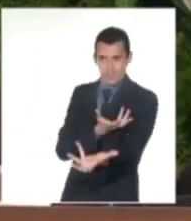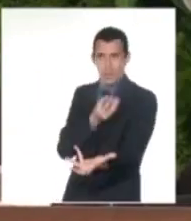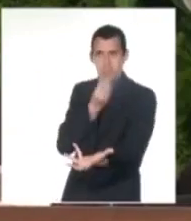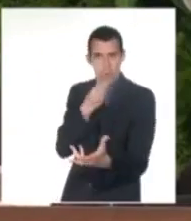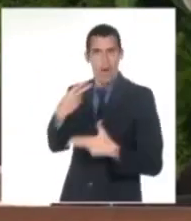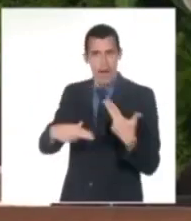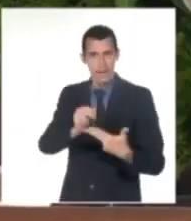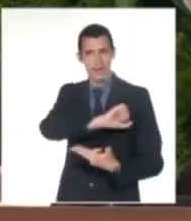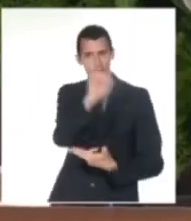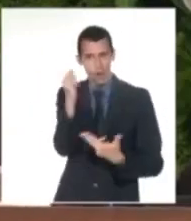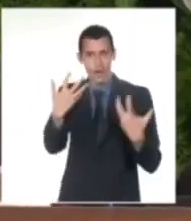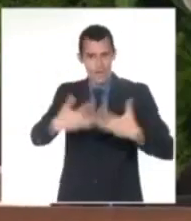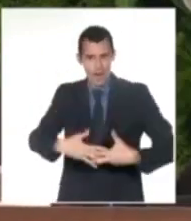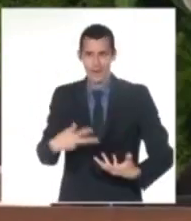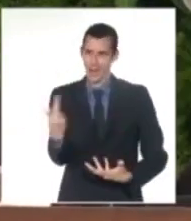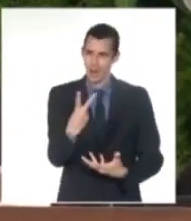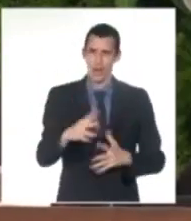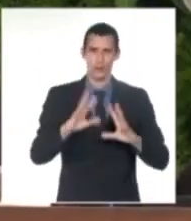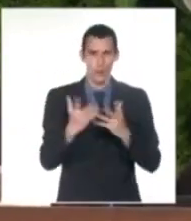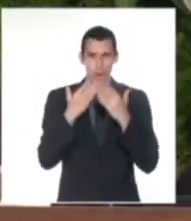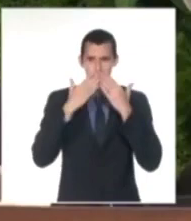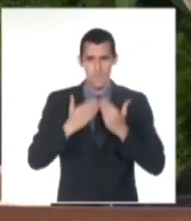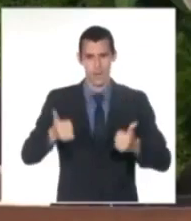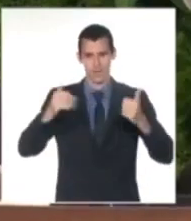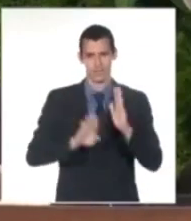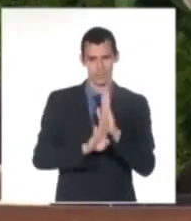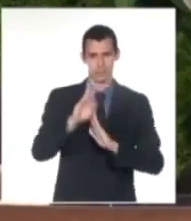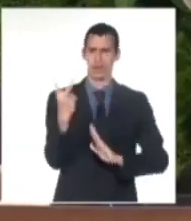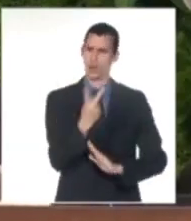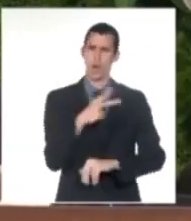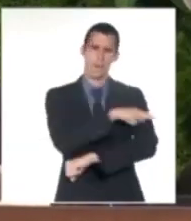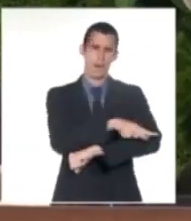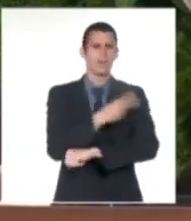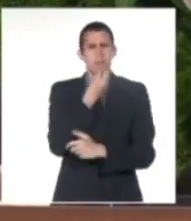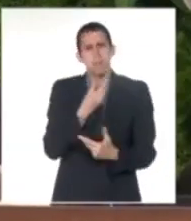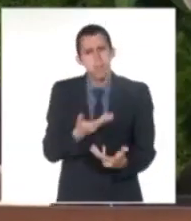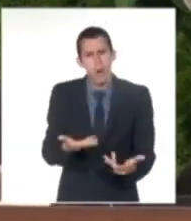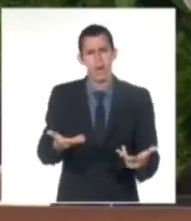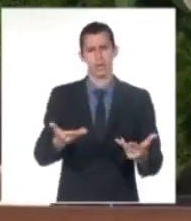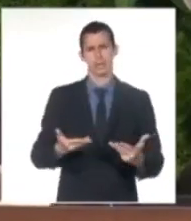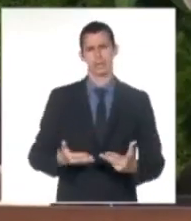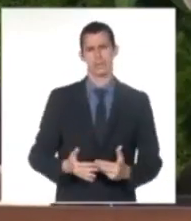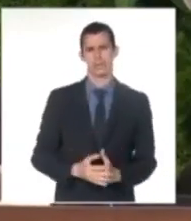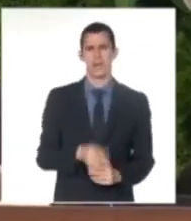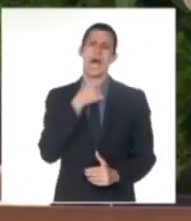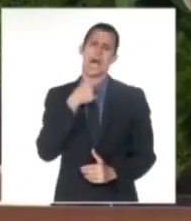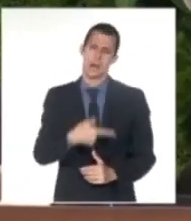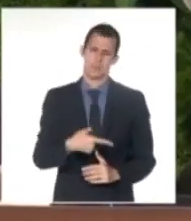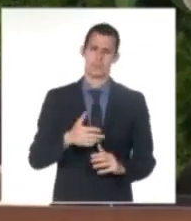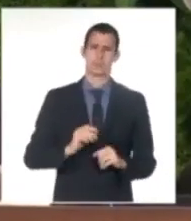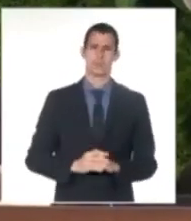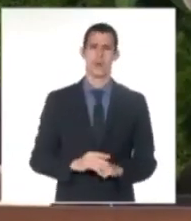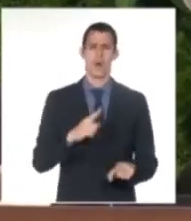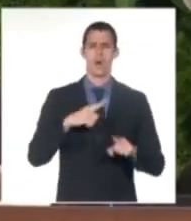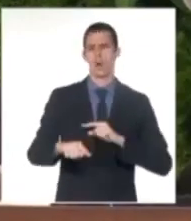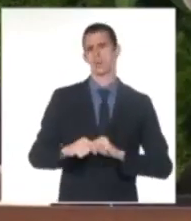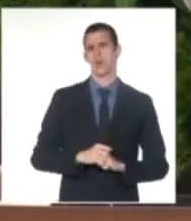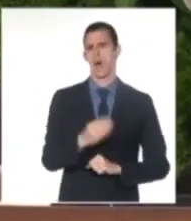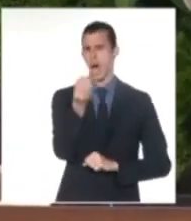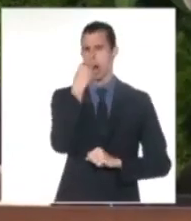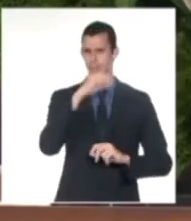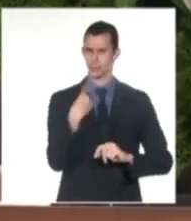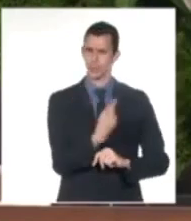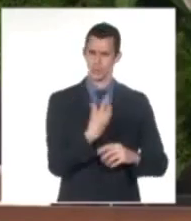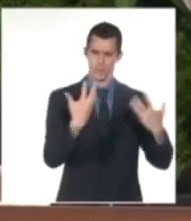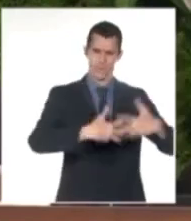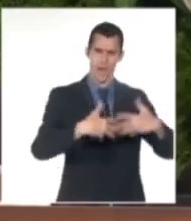el mercado de este grupo de países y los que se incluyen en el futuro un producto esencial para la producción de alimentos a un precio mejor y